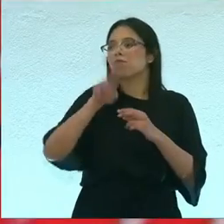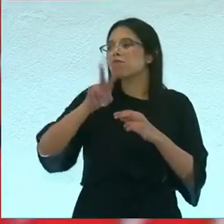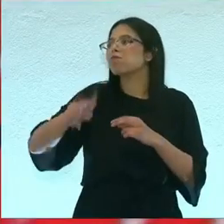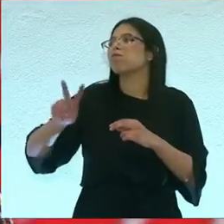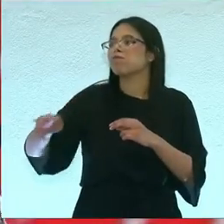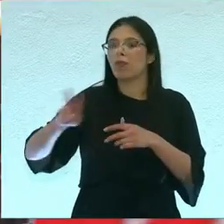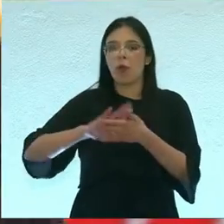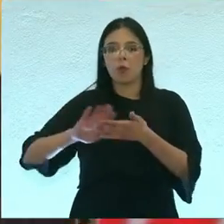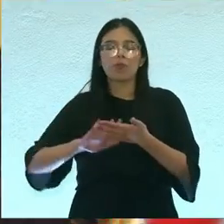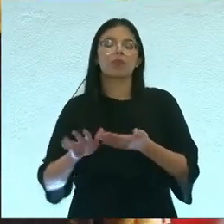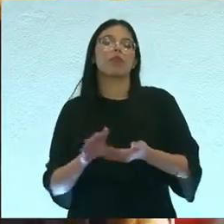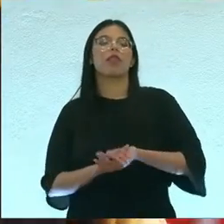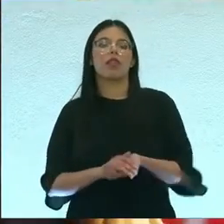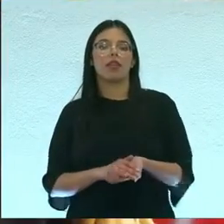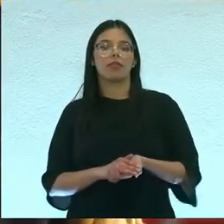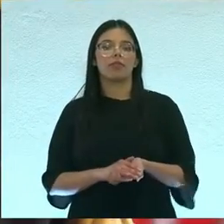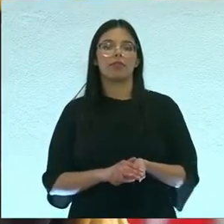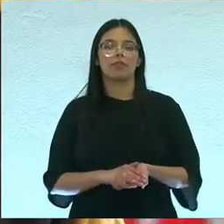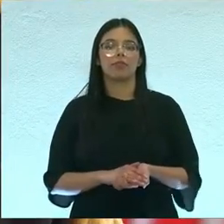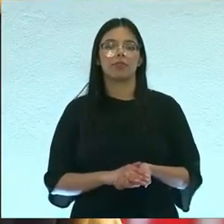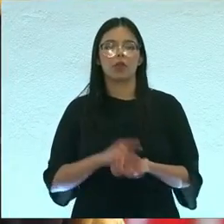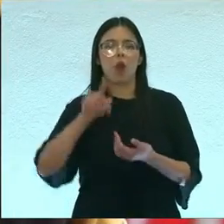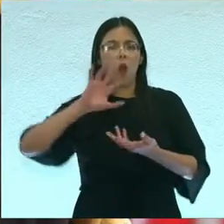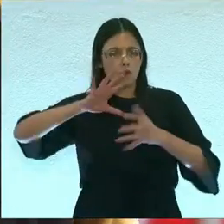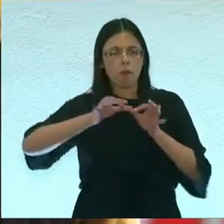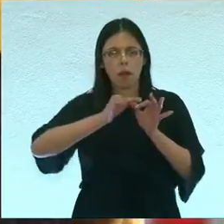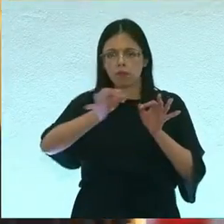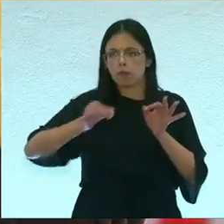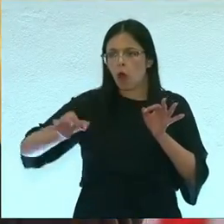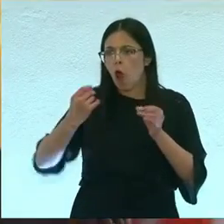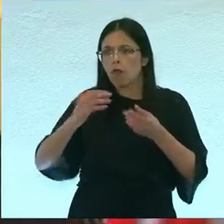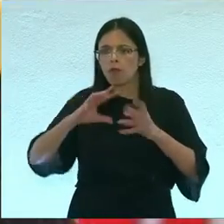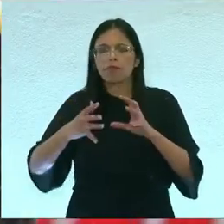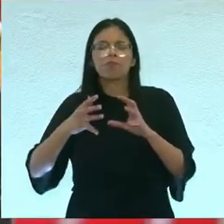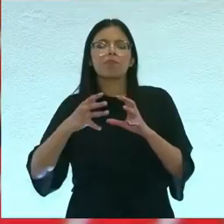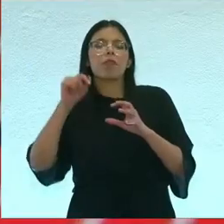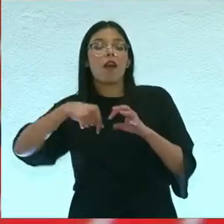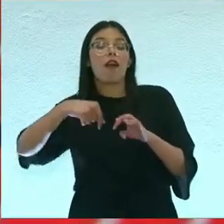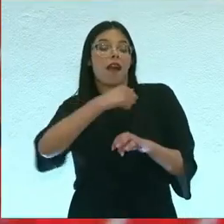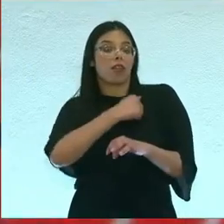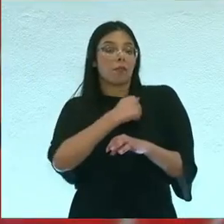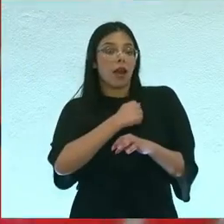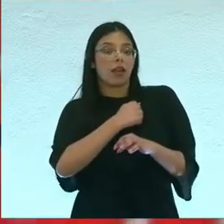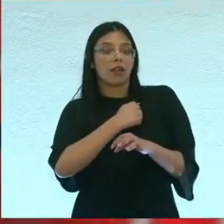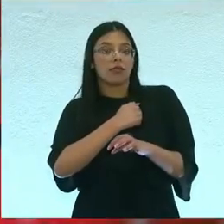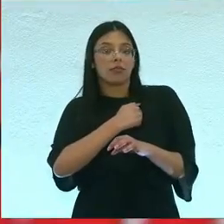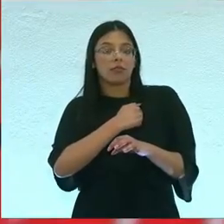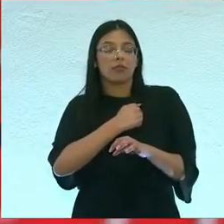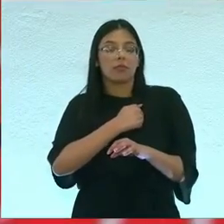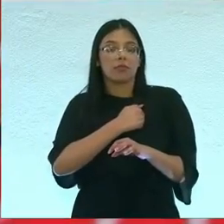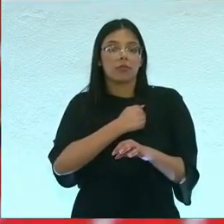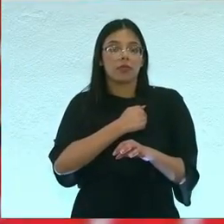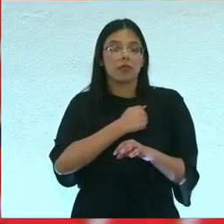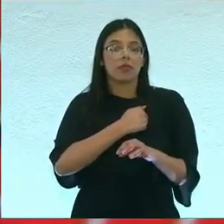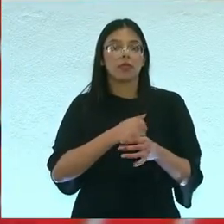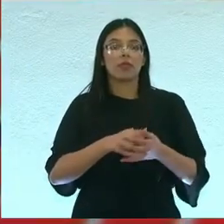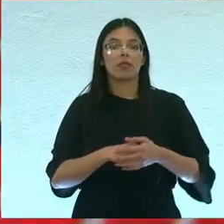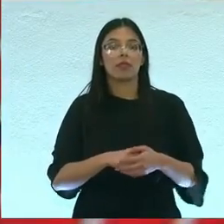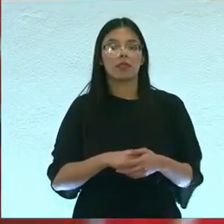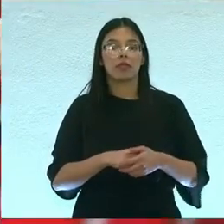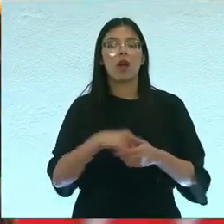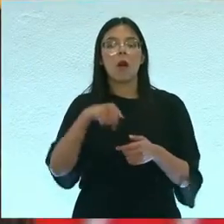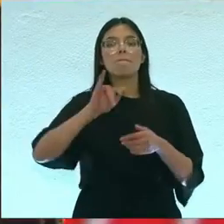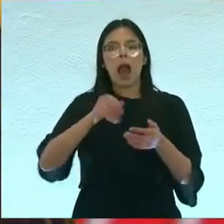que tiene además toda una logística hoy catamarca tiene más frecuencias de vuelos de